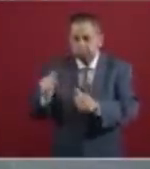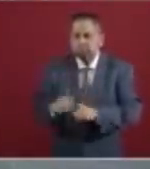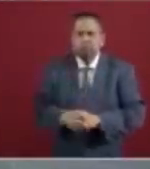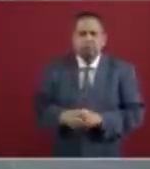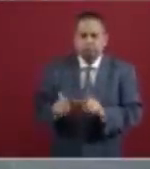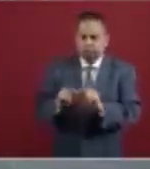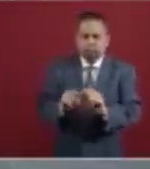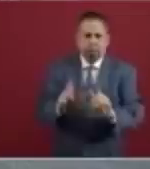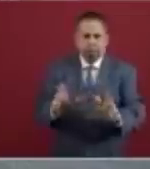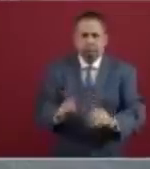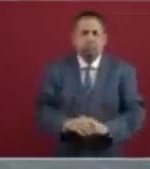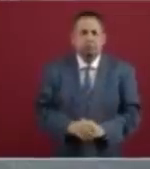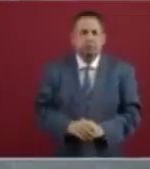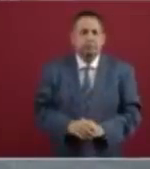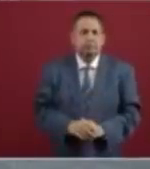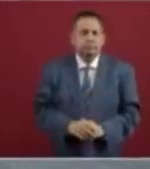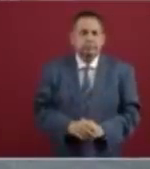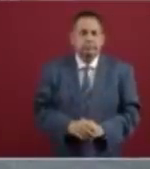presidente.